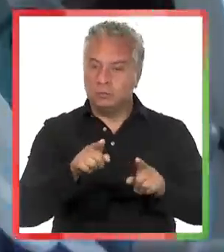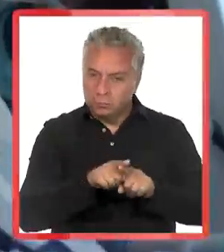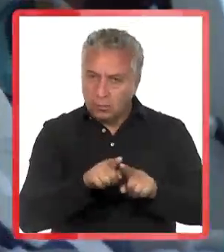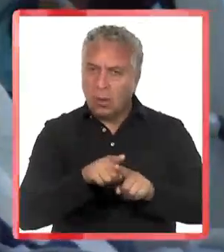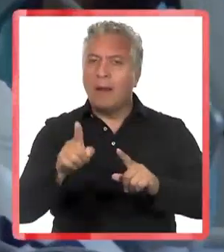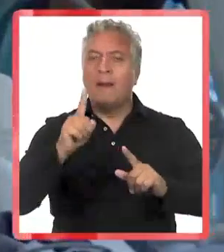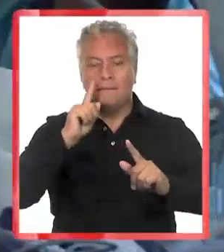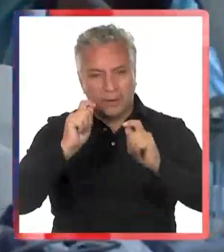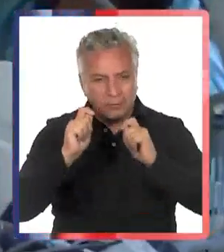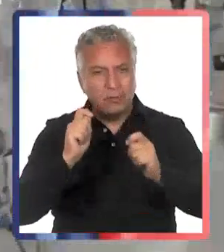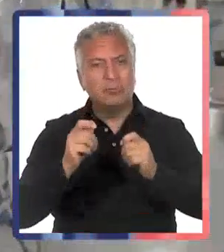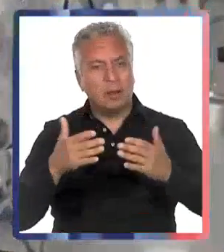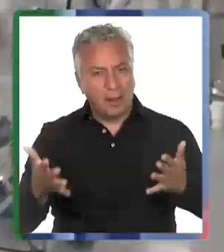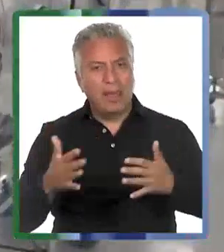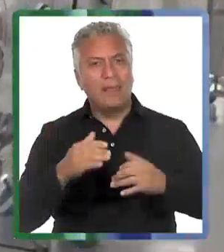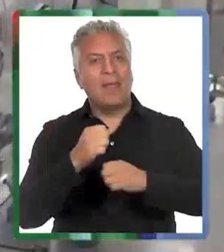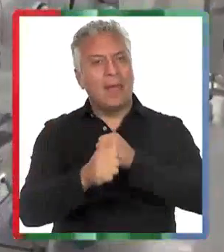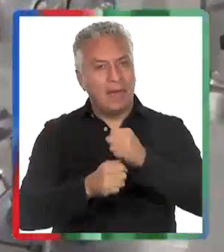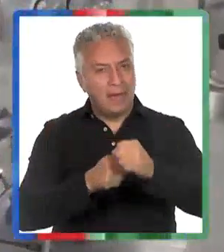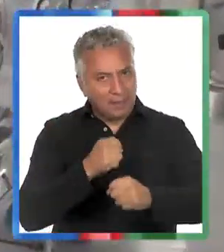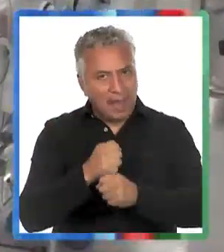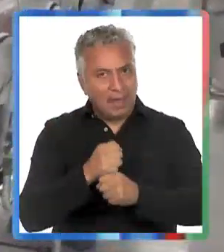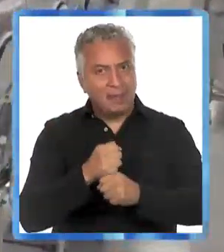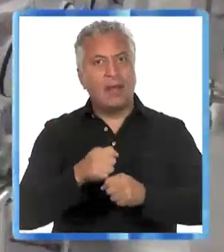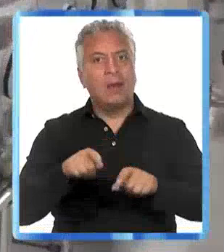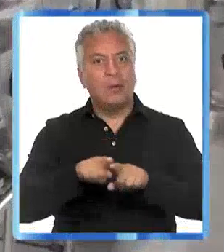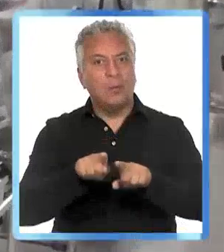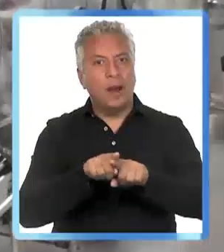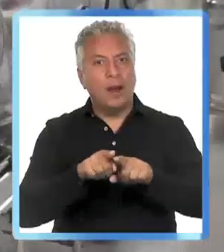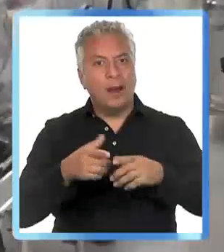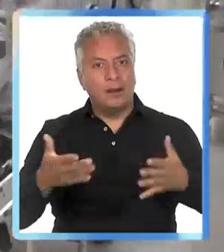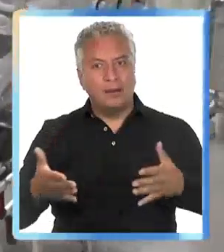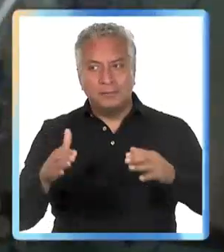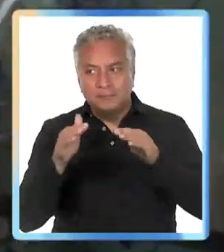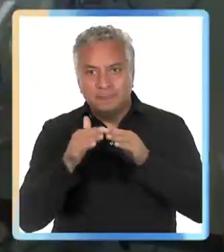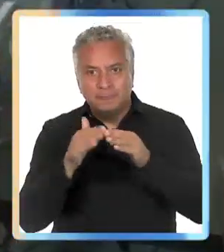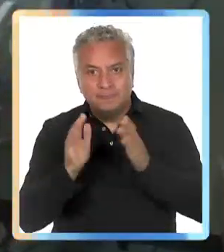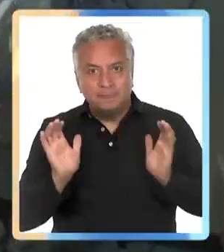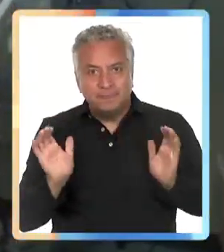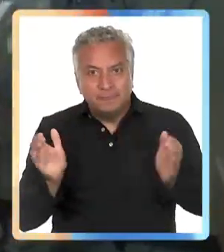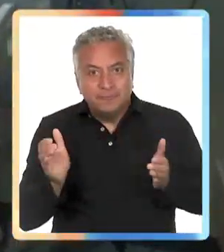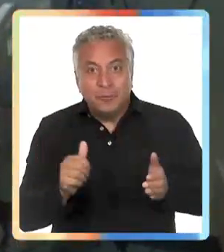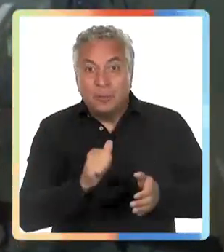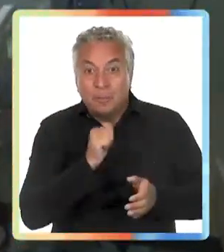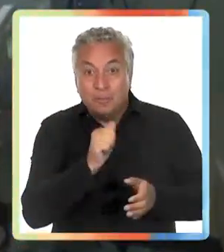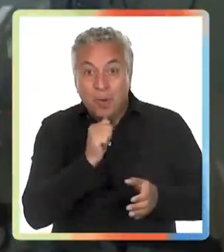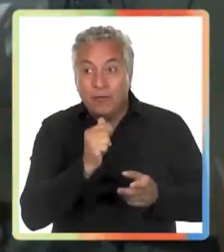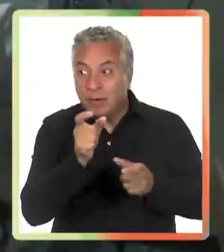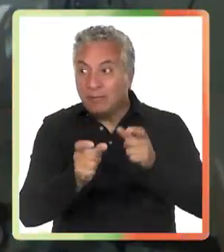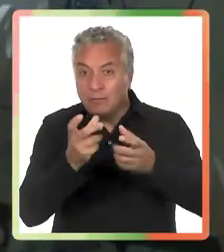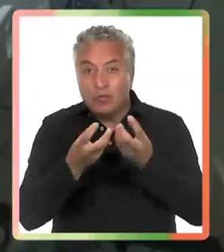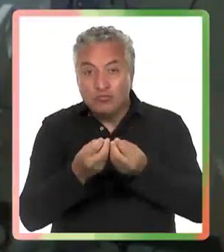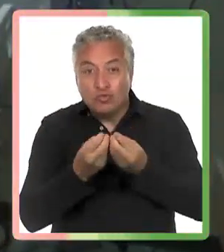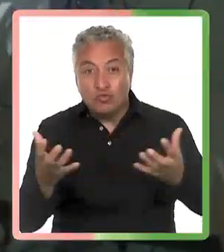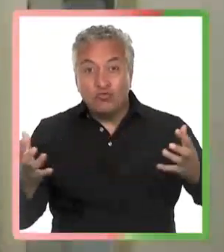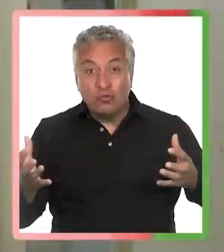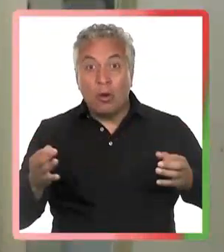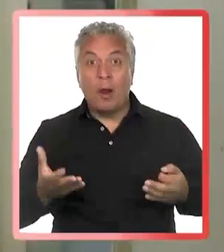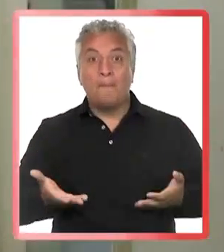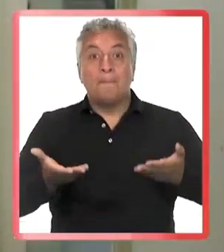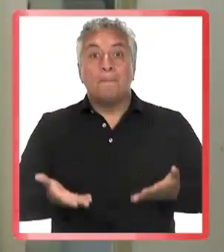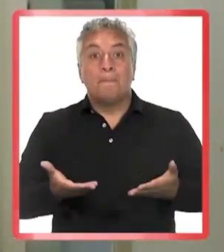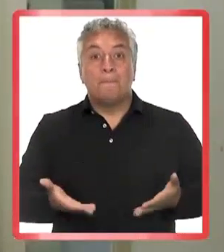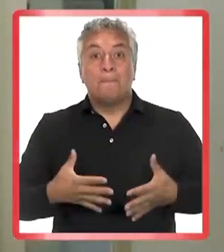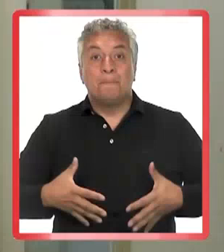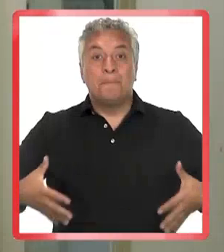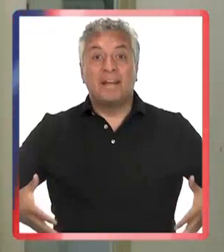atención, son factores de riesgo entonces la edad, la condición social, por el hacinamiento en que viven muchas familias, el